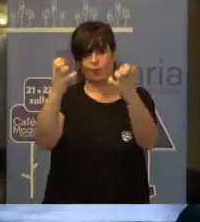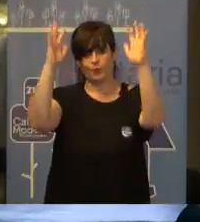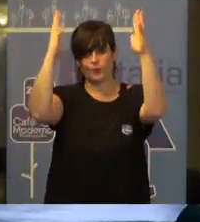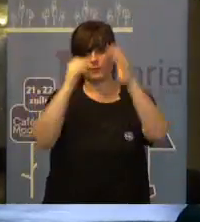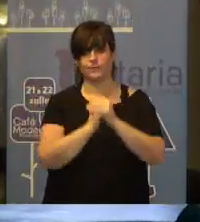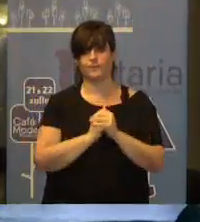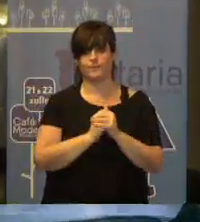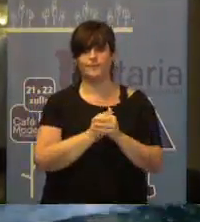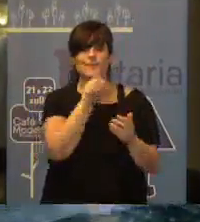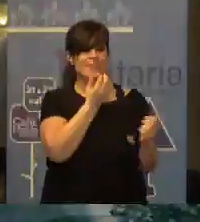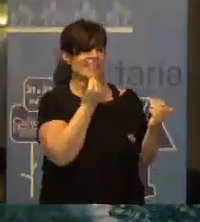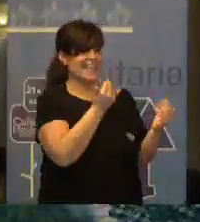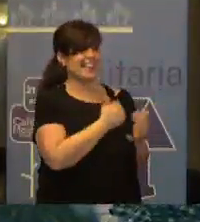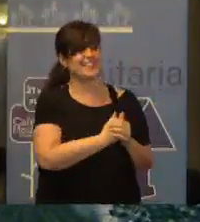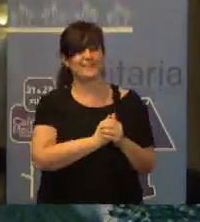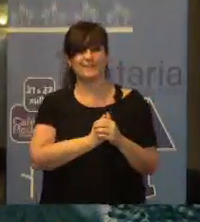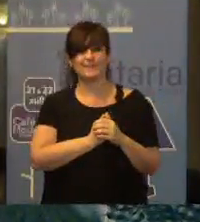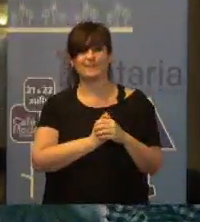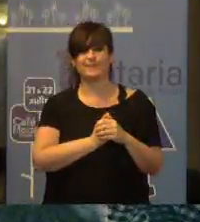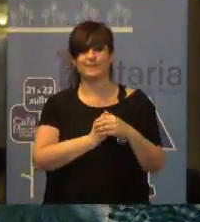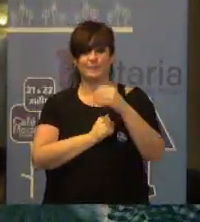Ben, gracias.